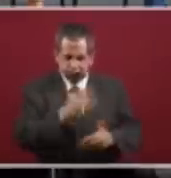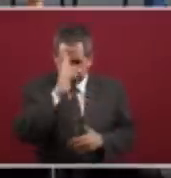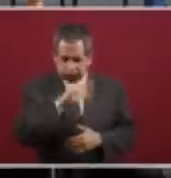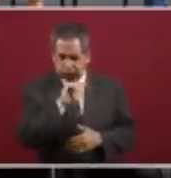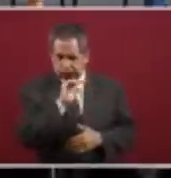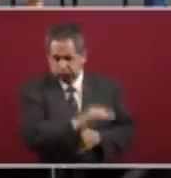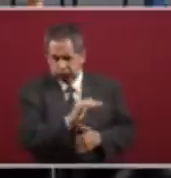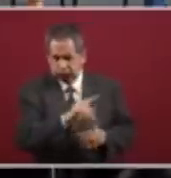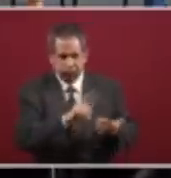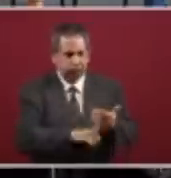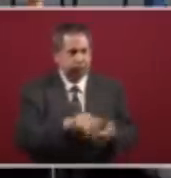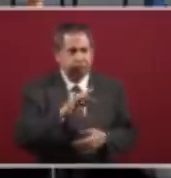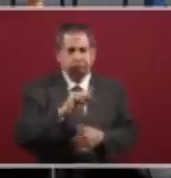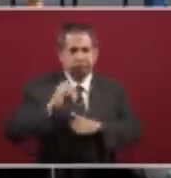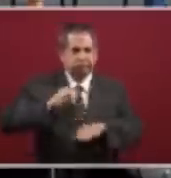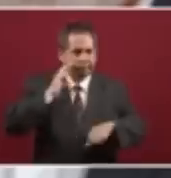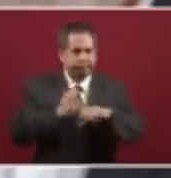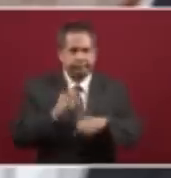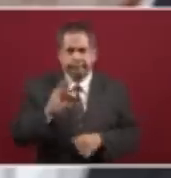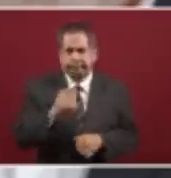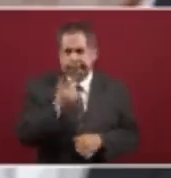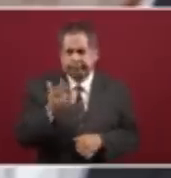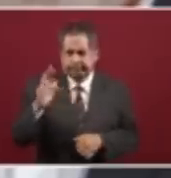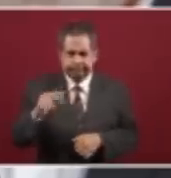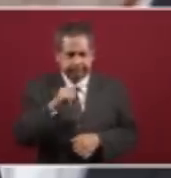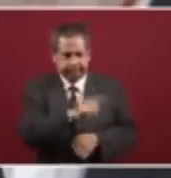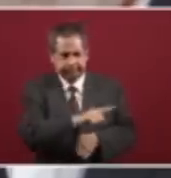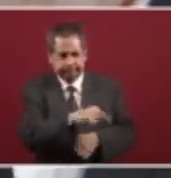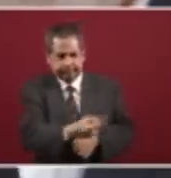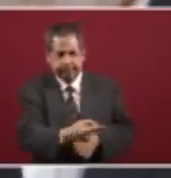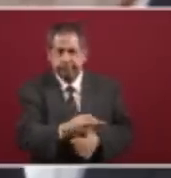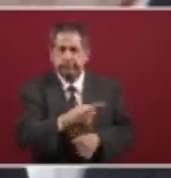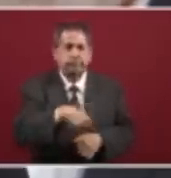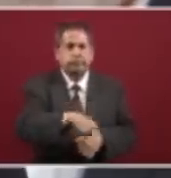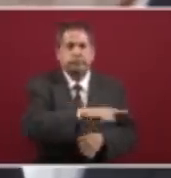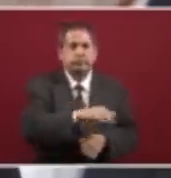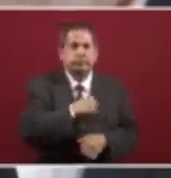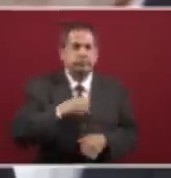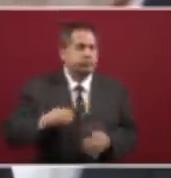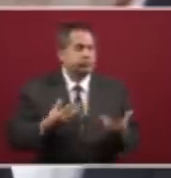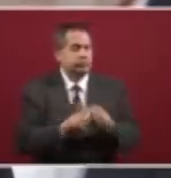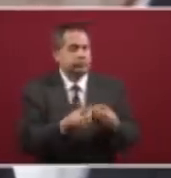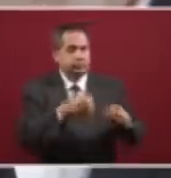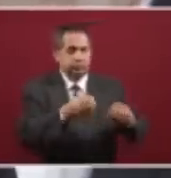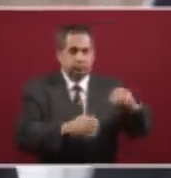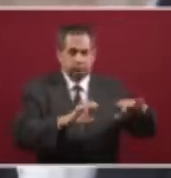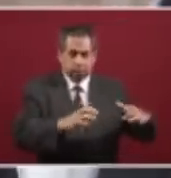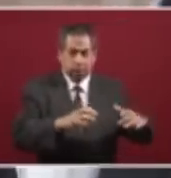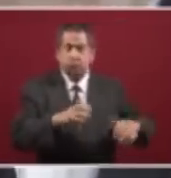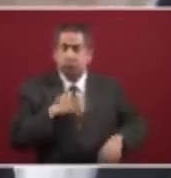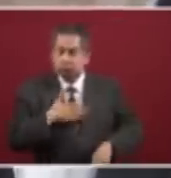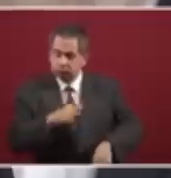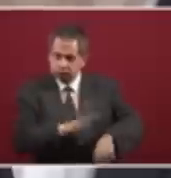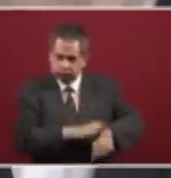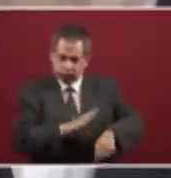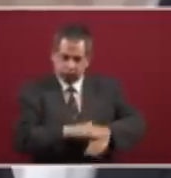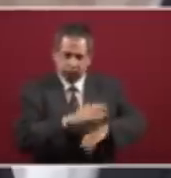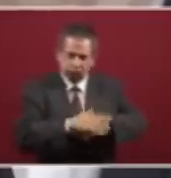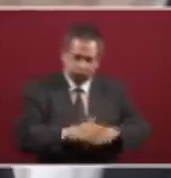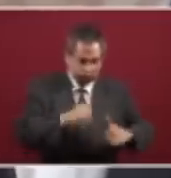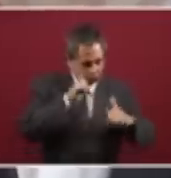tanto al fiscal como a los integrantes del poder judicial de que